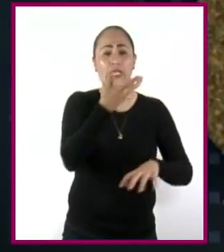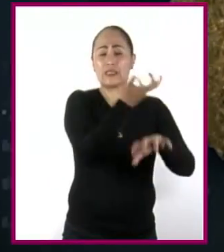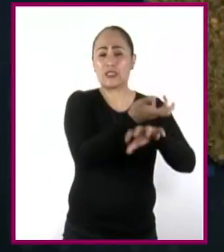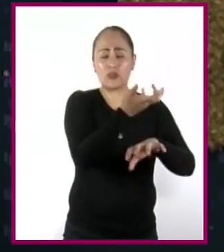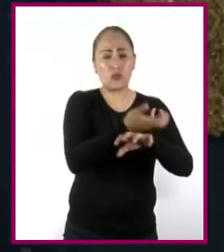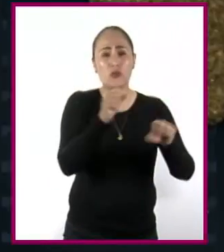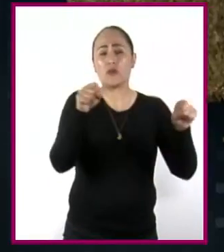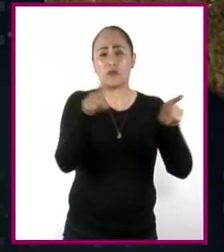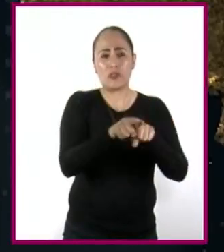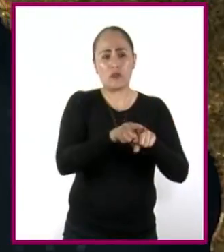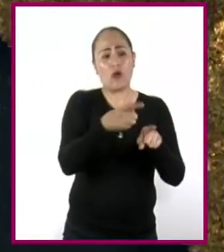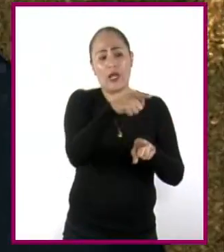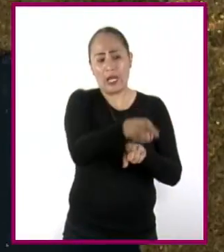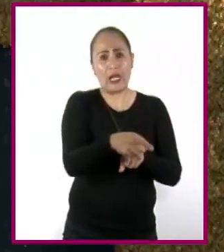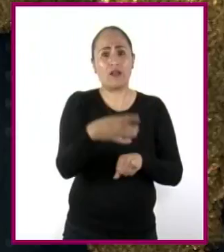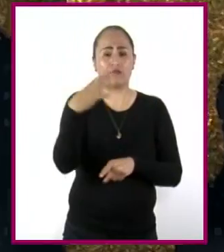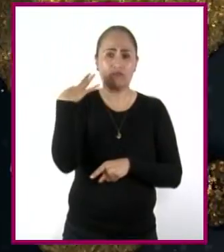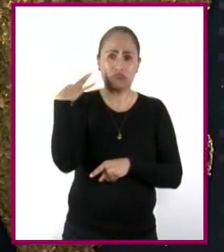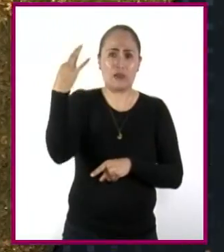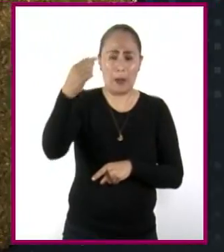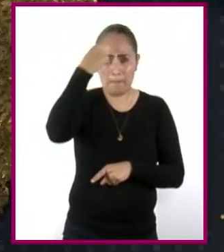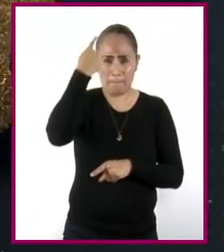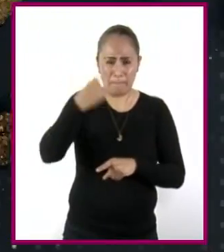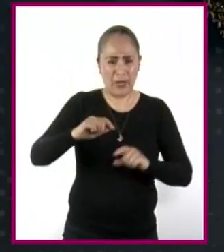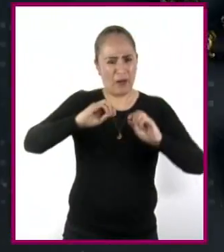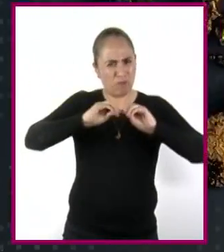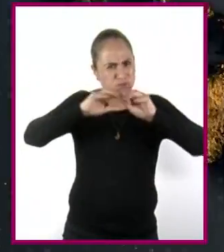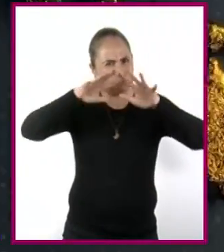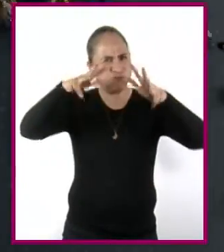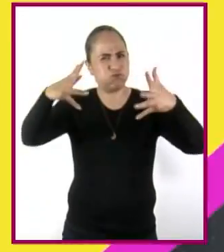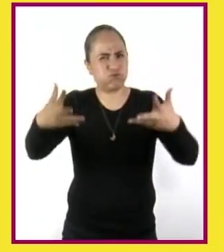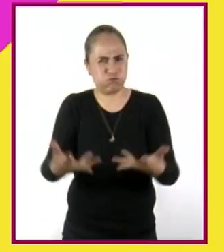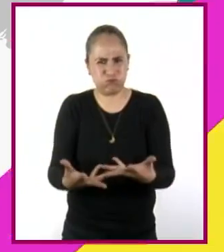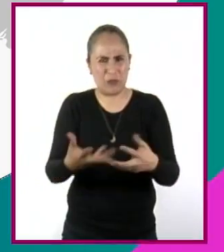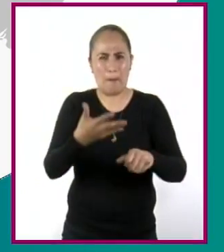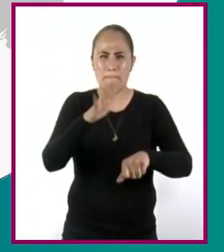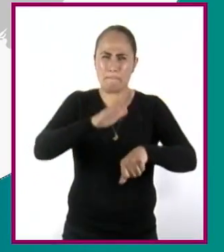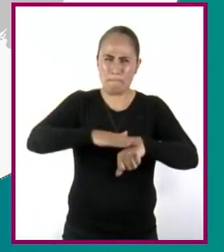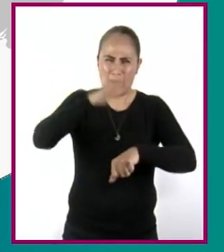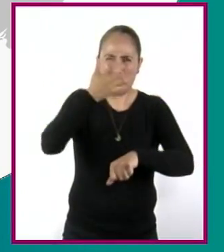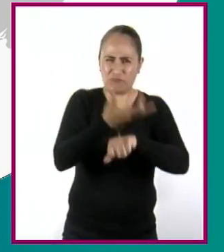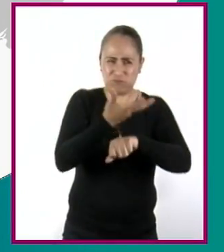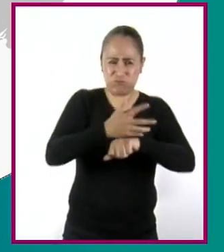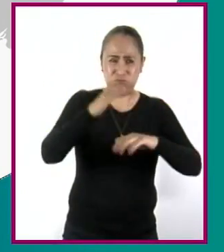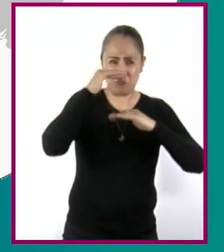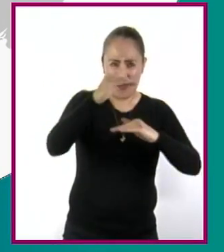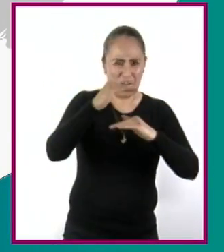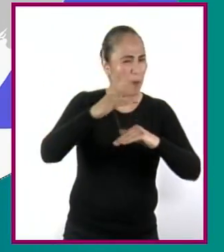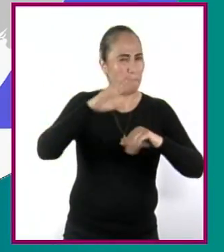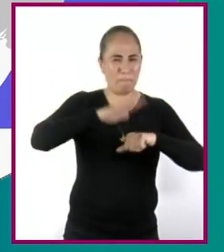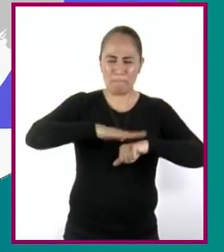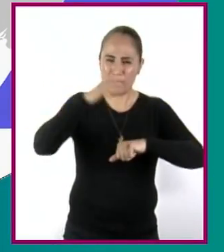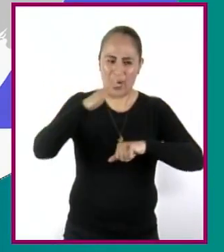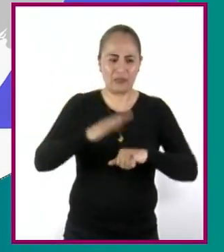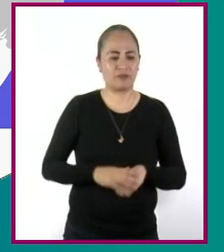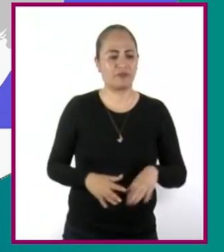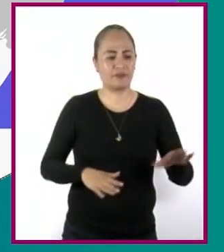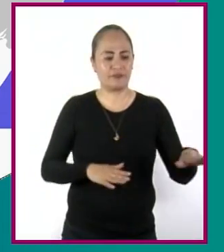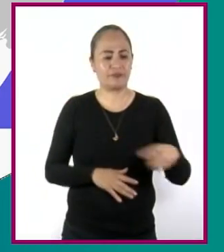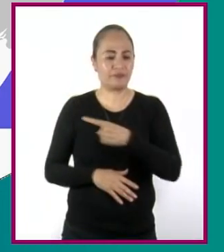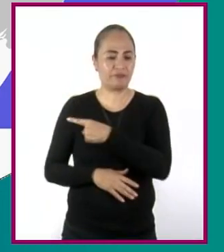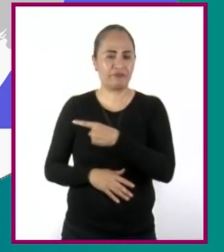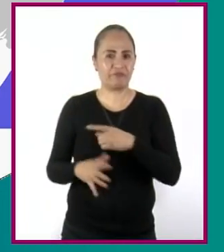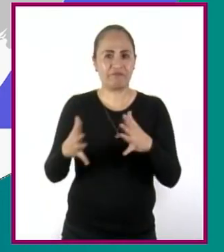para expandirse en todo el continente y el mundo, desde las costas del Atlántico hasta el